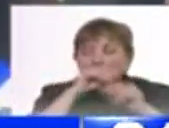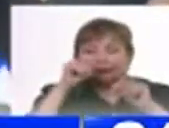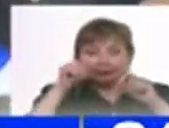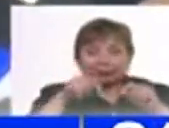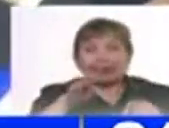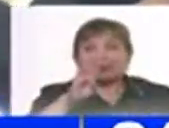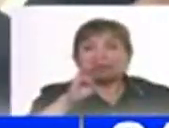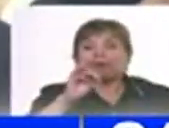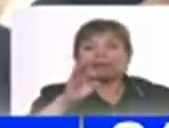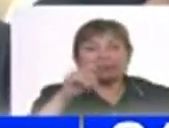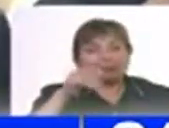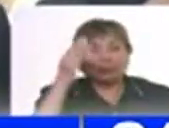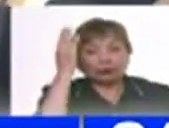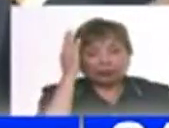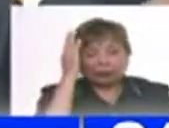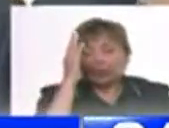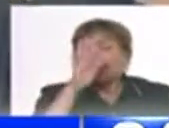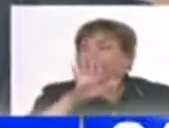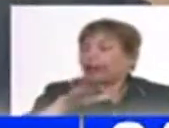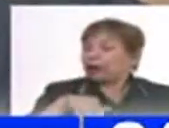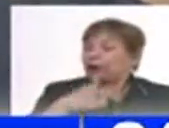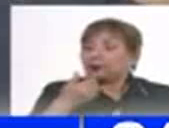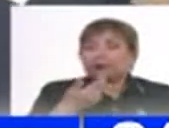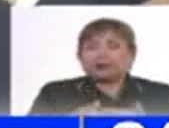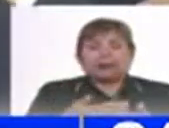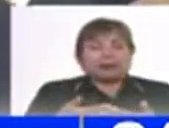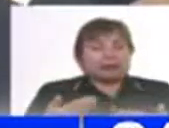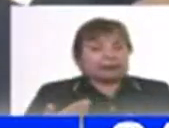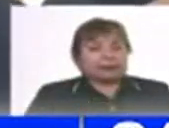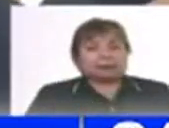buffet al mediodía. Muy bien, otra cosa.